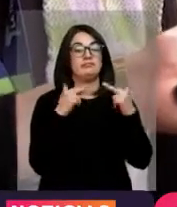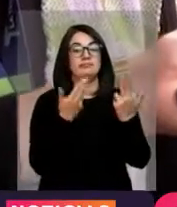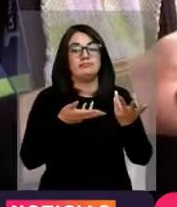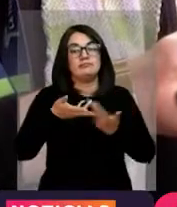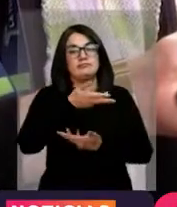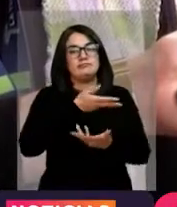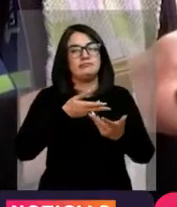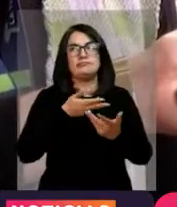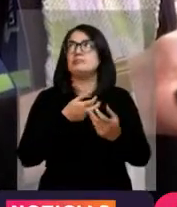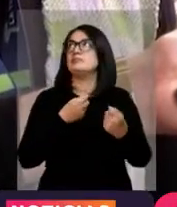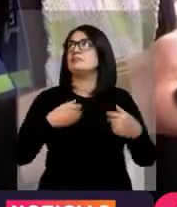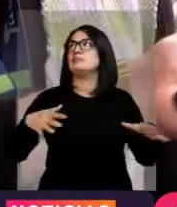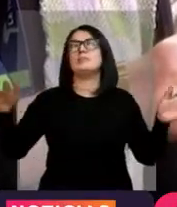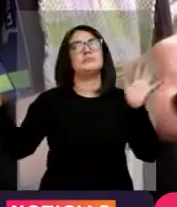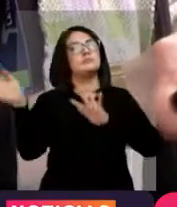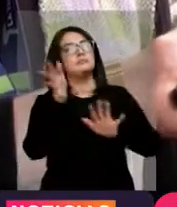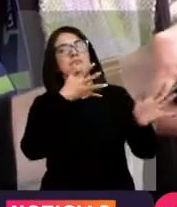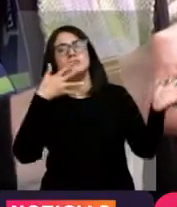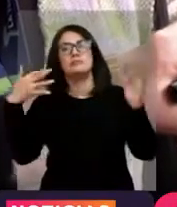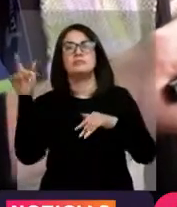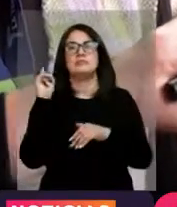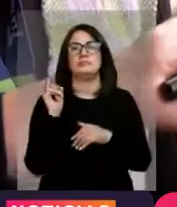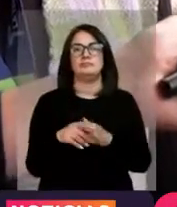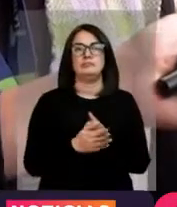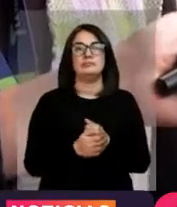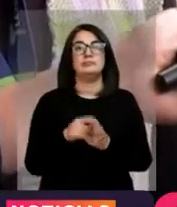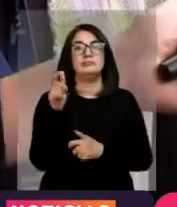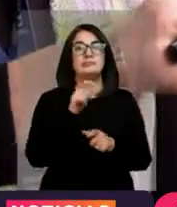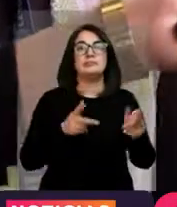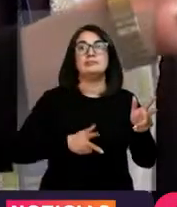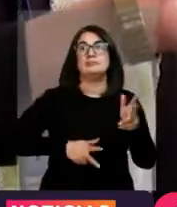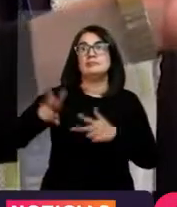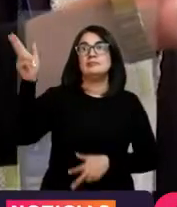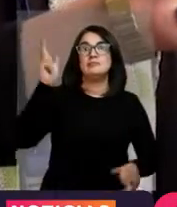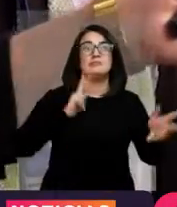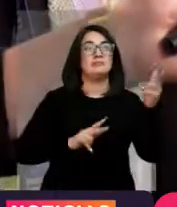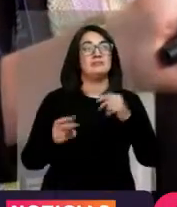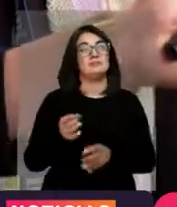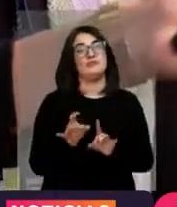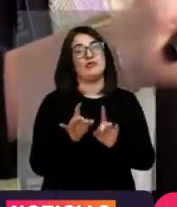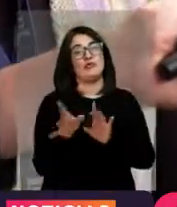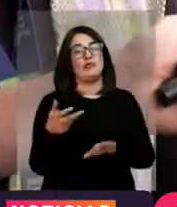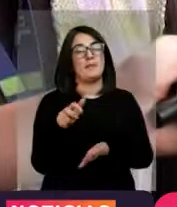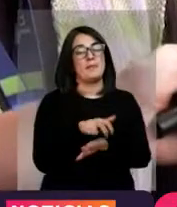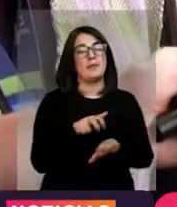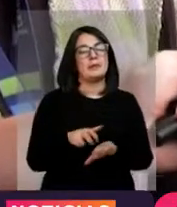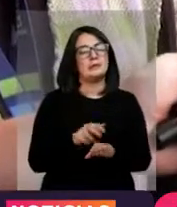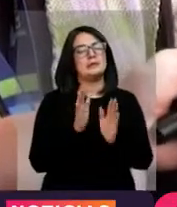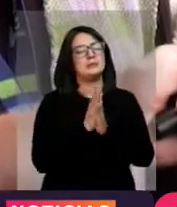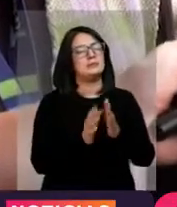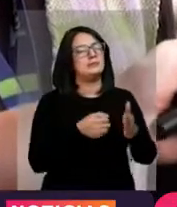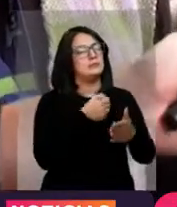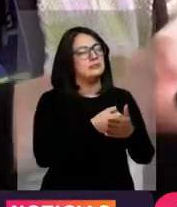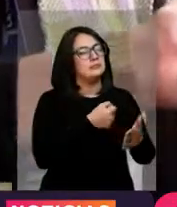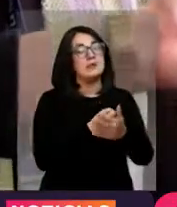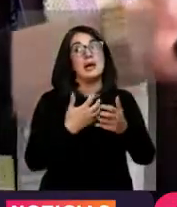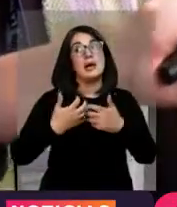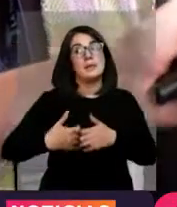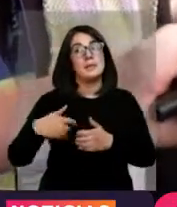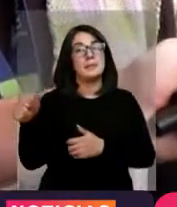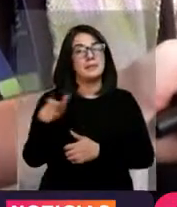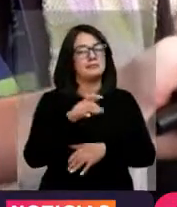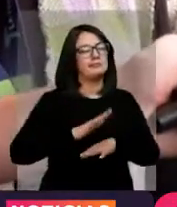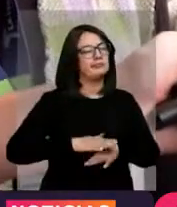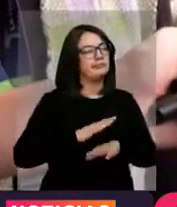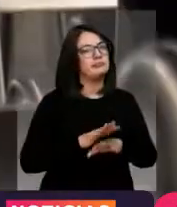muy aireado. A las personas que viajan en transporte intermunicipal les estamos insistiendo, a las empresas y a los viajeros, tengamos